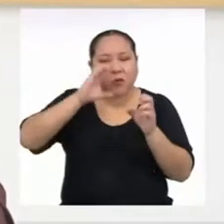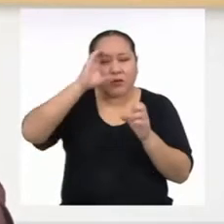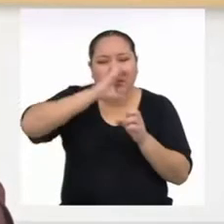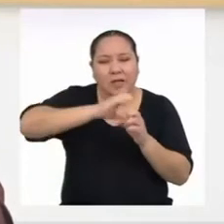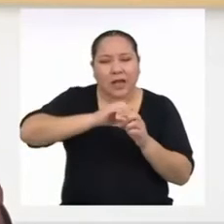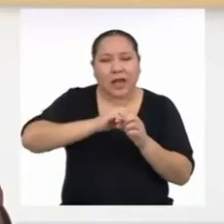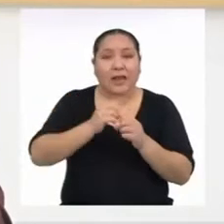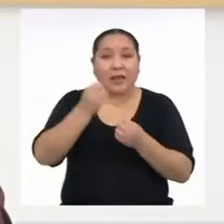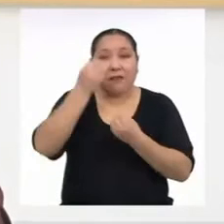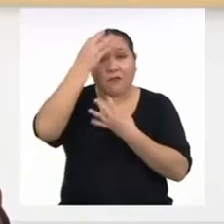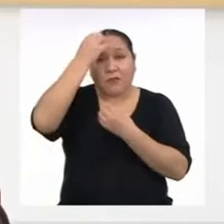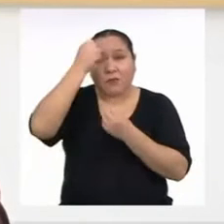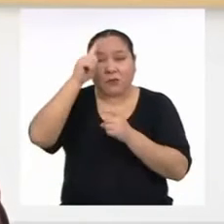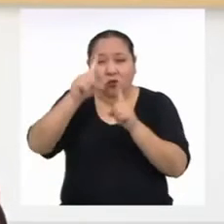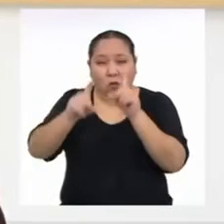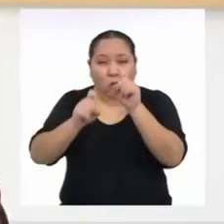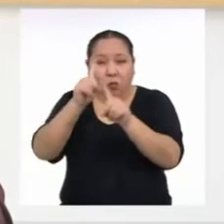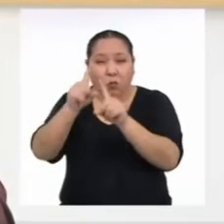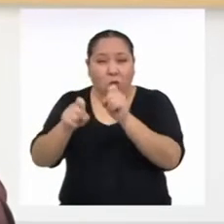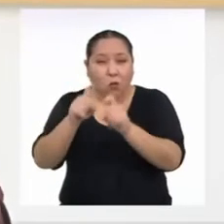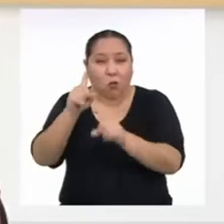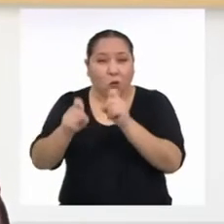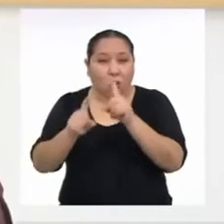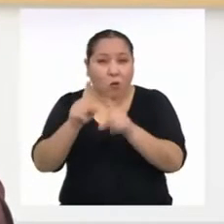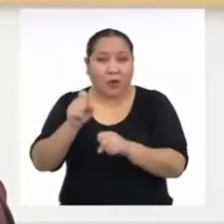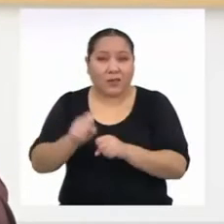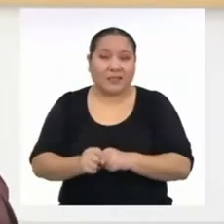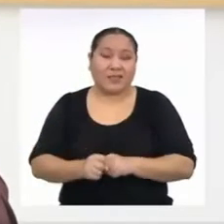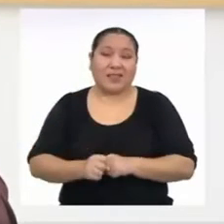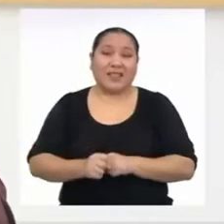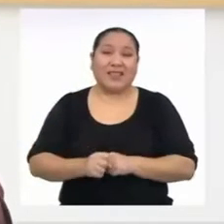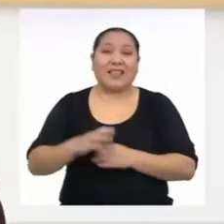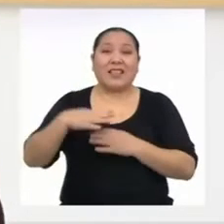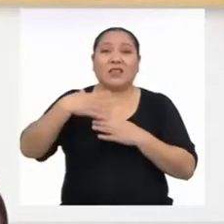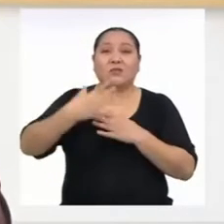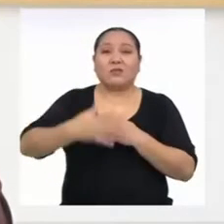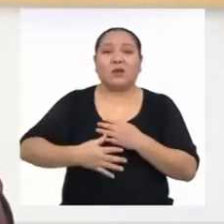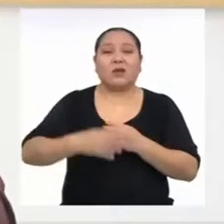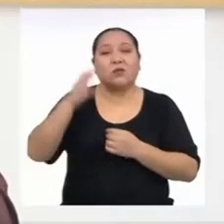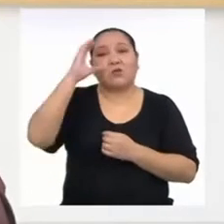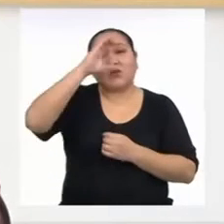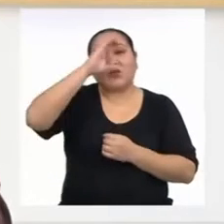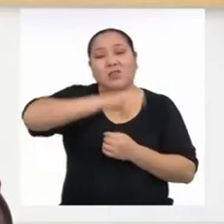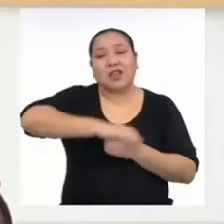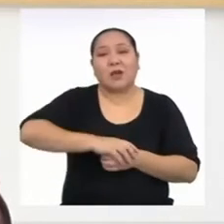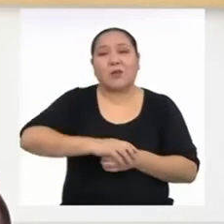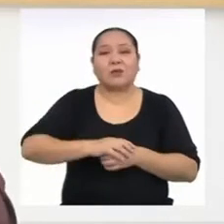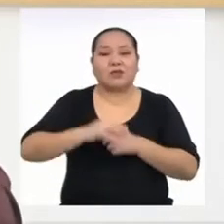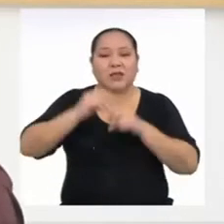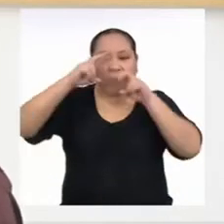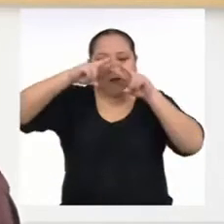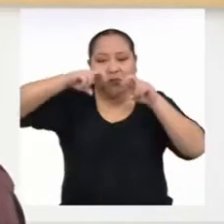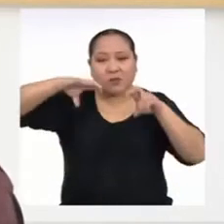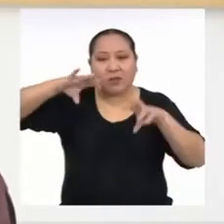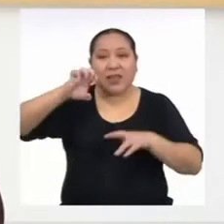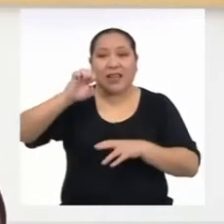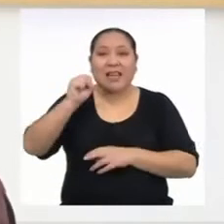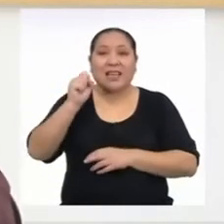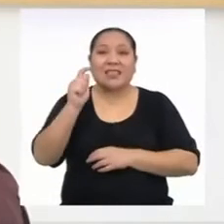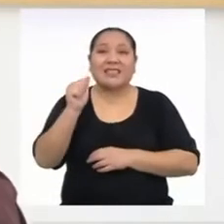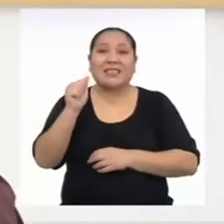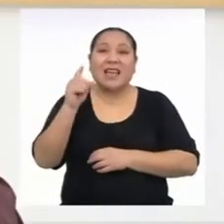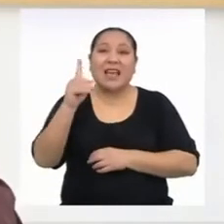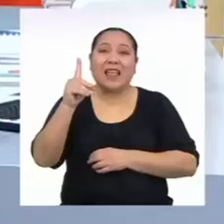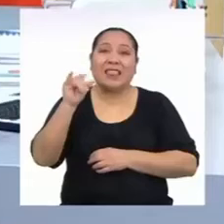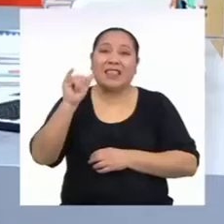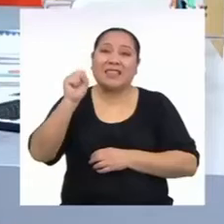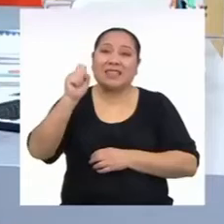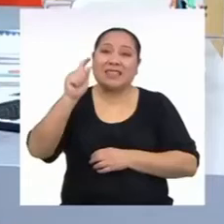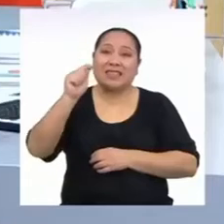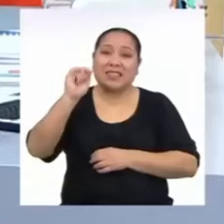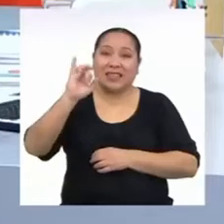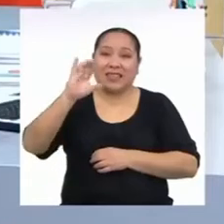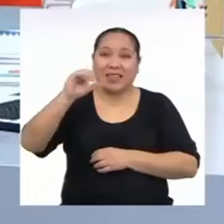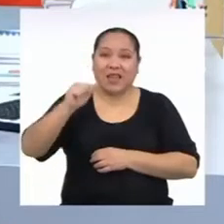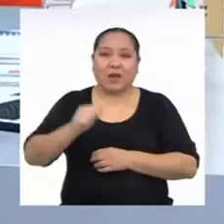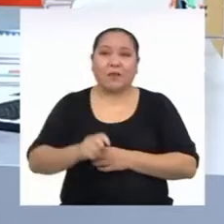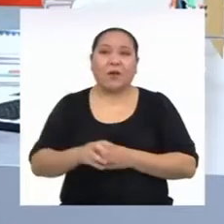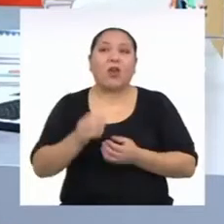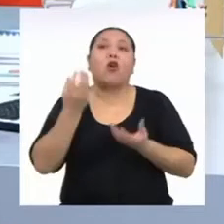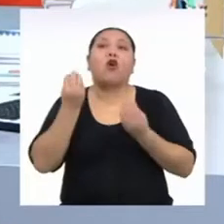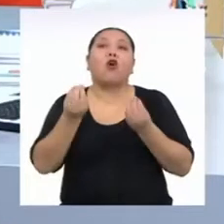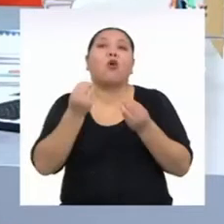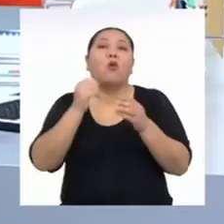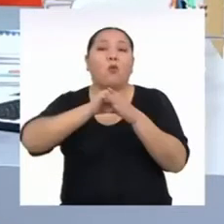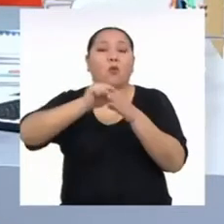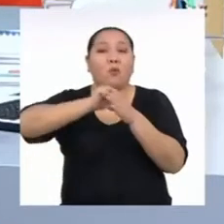datos. Les propongo que hagamos un estudio estadístico para saber las prácticas de vida saludable que realizan tus vecinos. ¿Un